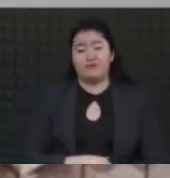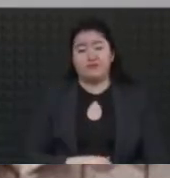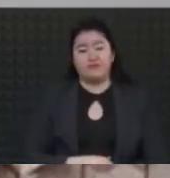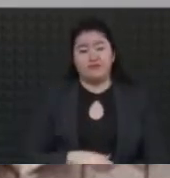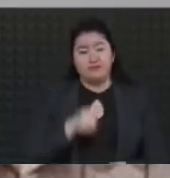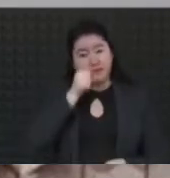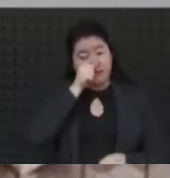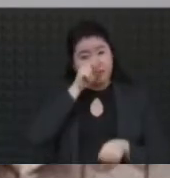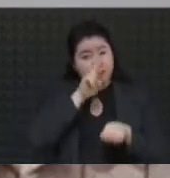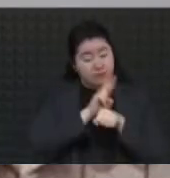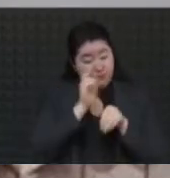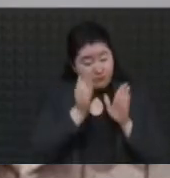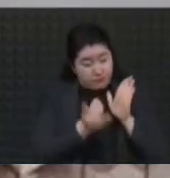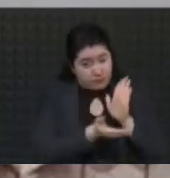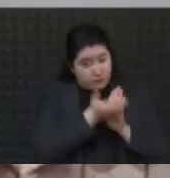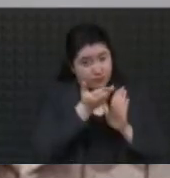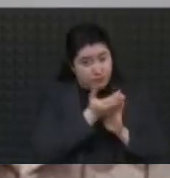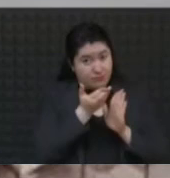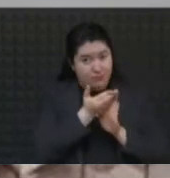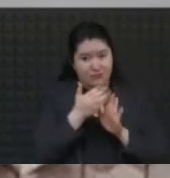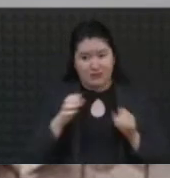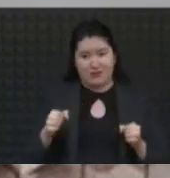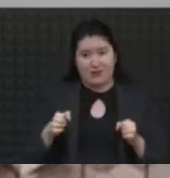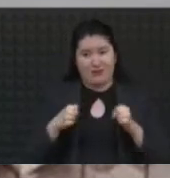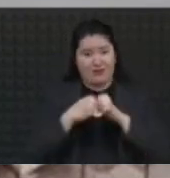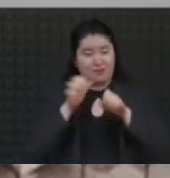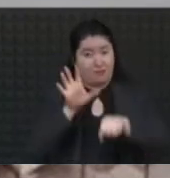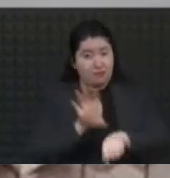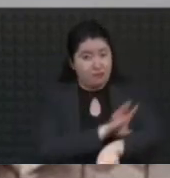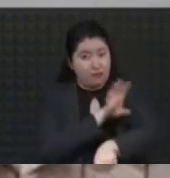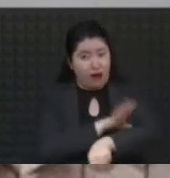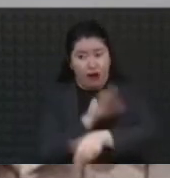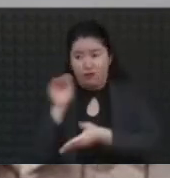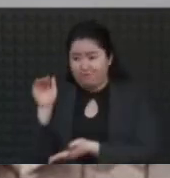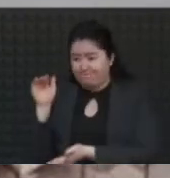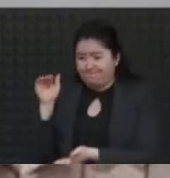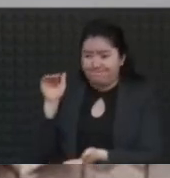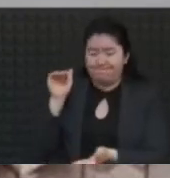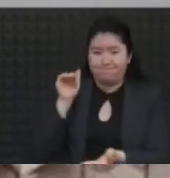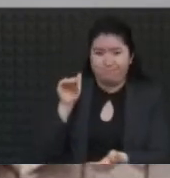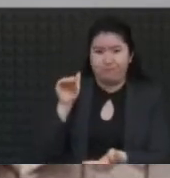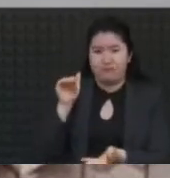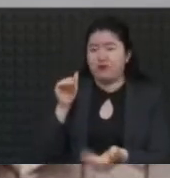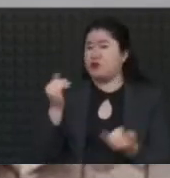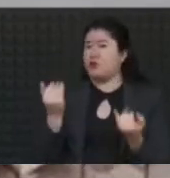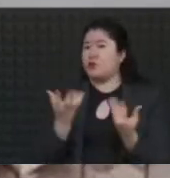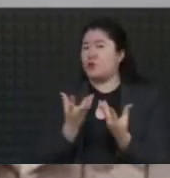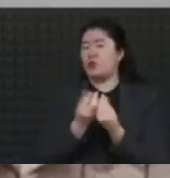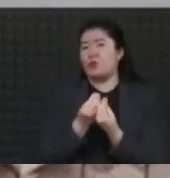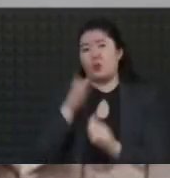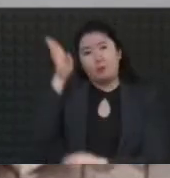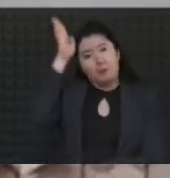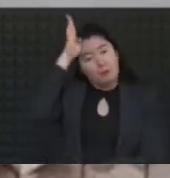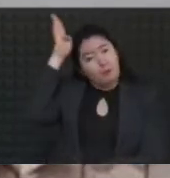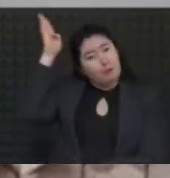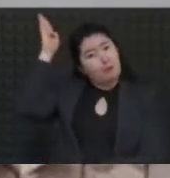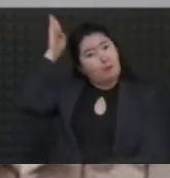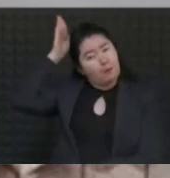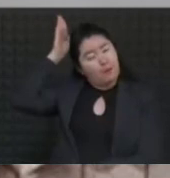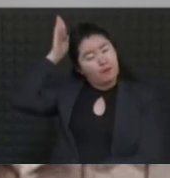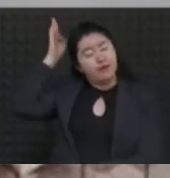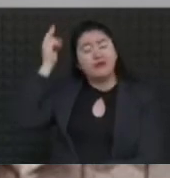estuvo el secretario de Obras para llevar una planta de emergencia si es que fuera necesario, con los bomberos y demás, si es que hubiera sido